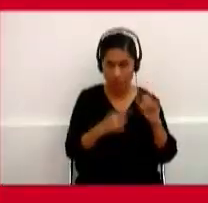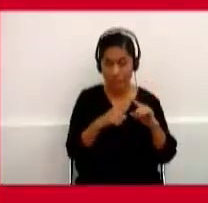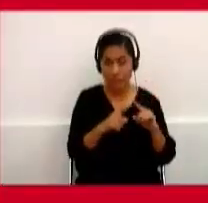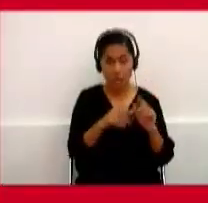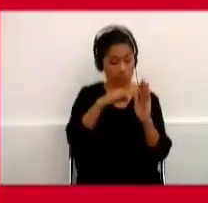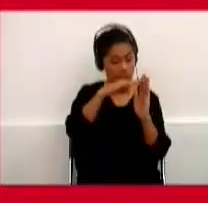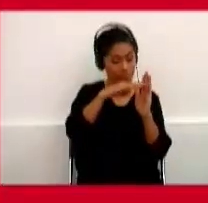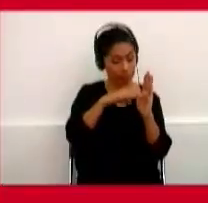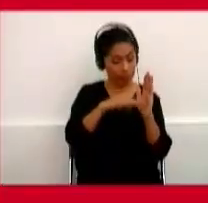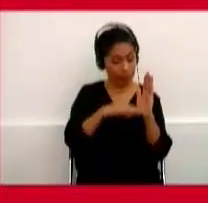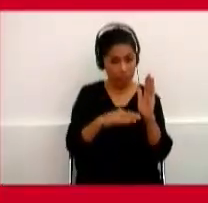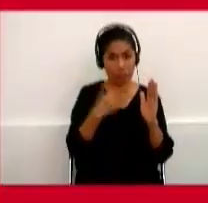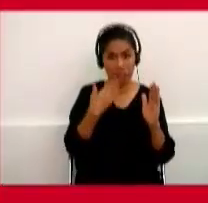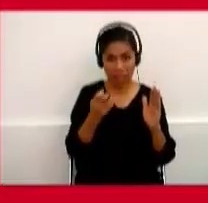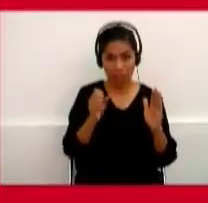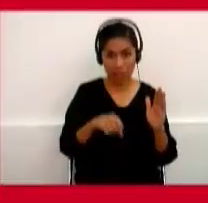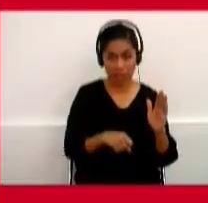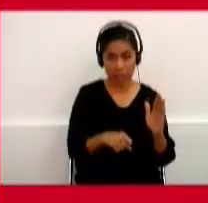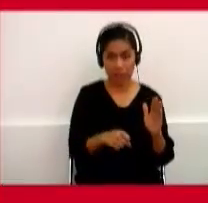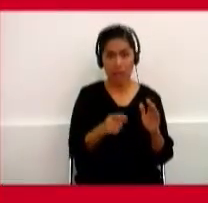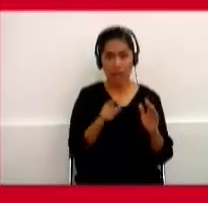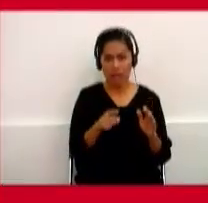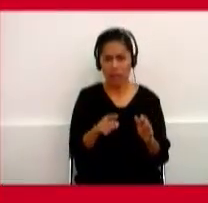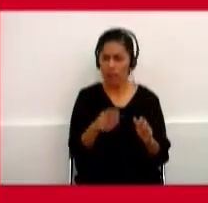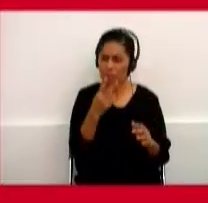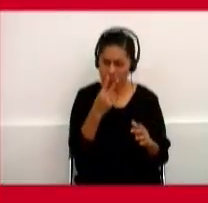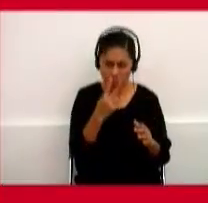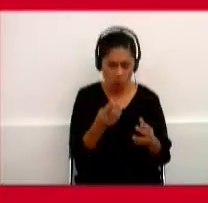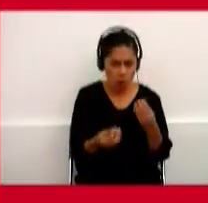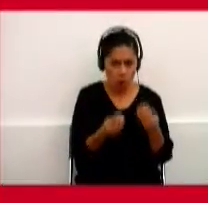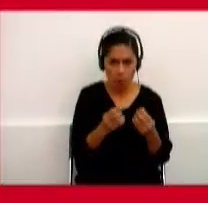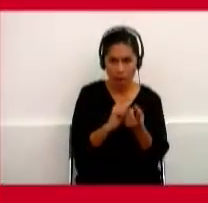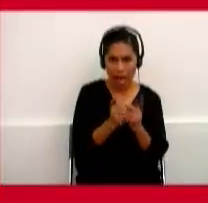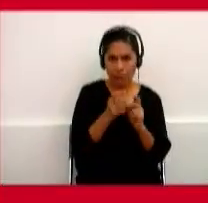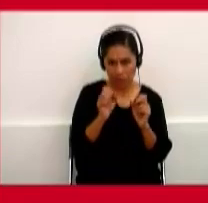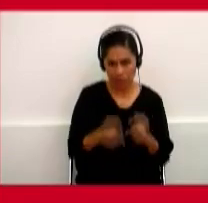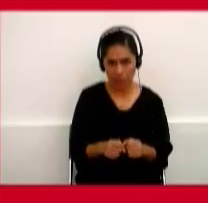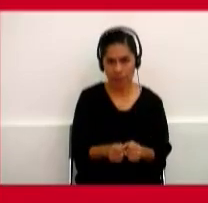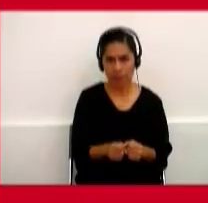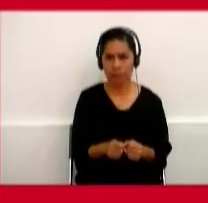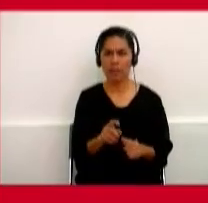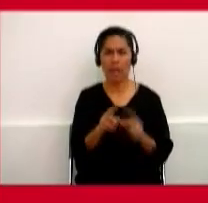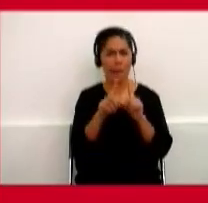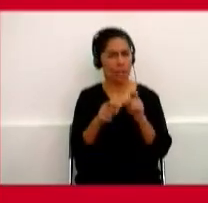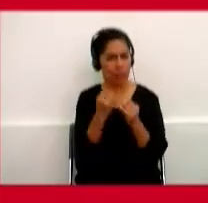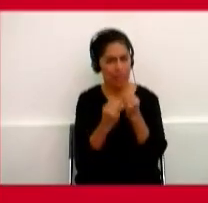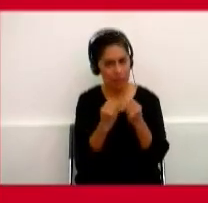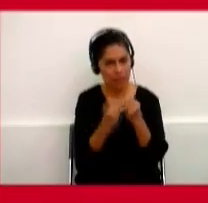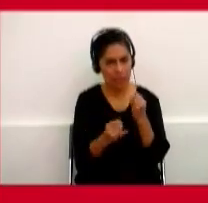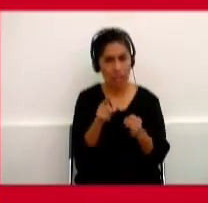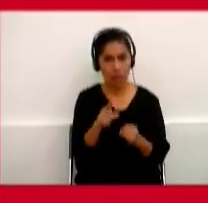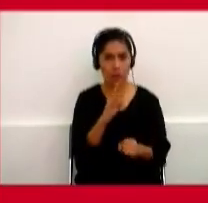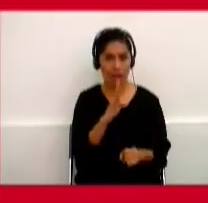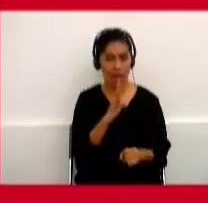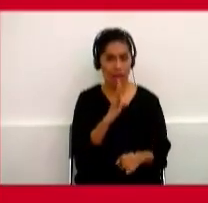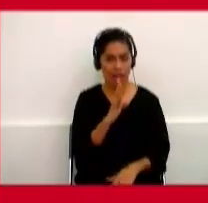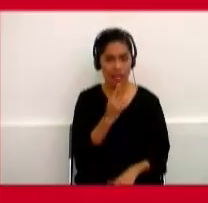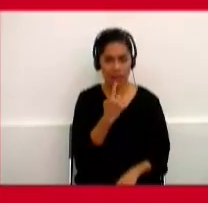nos ayuda a monitorear la salud en esos cambios. Bien, y una última pregunta. Hablaste